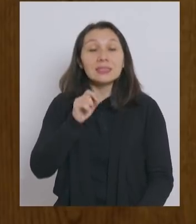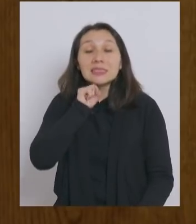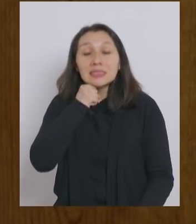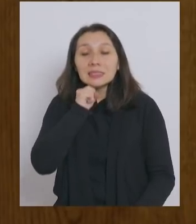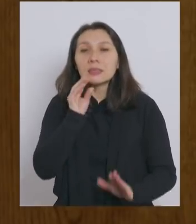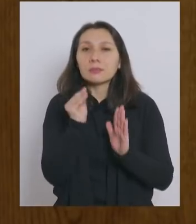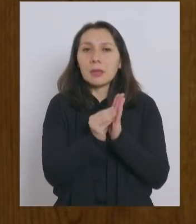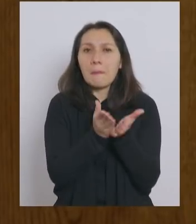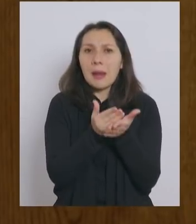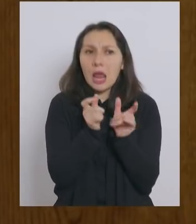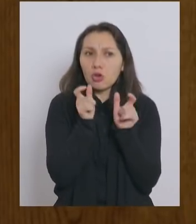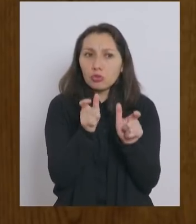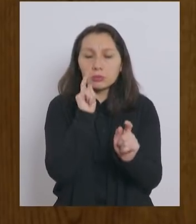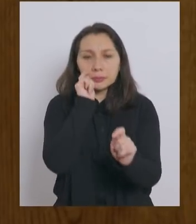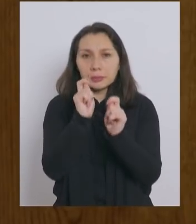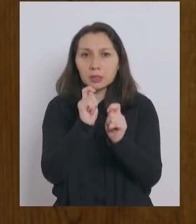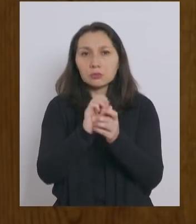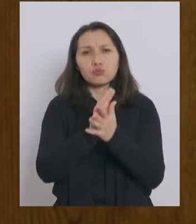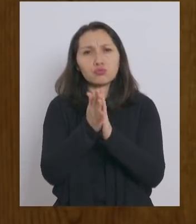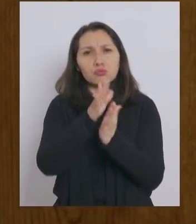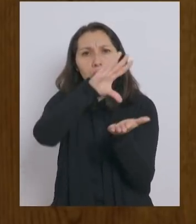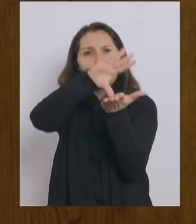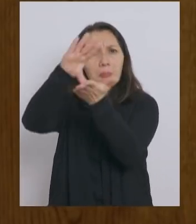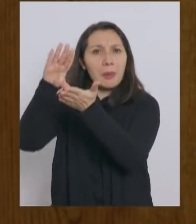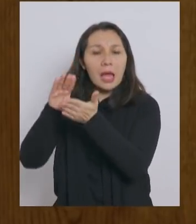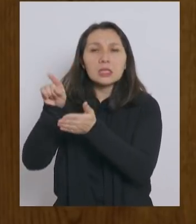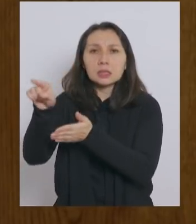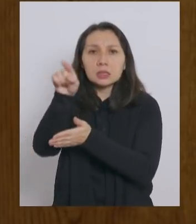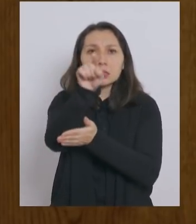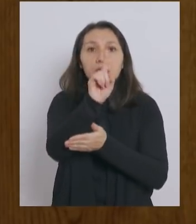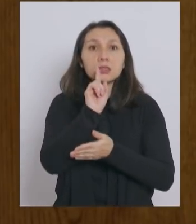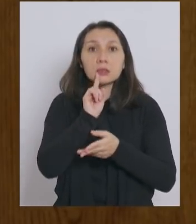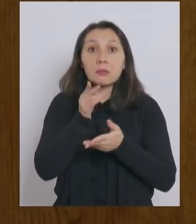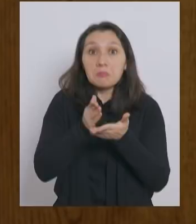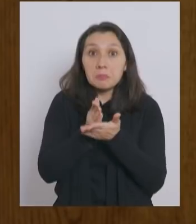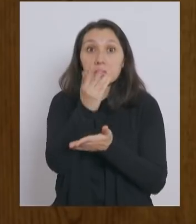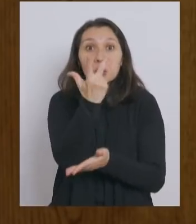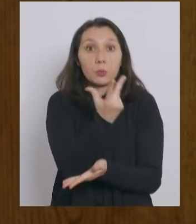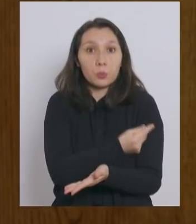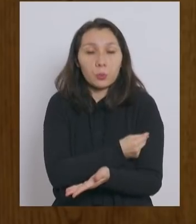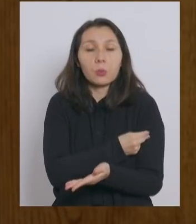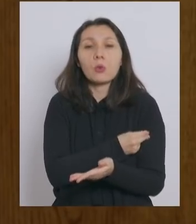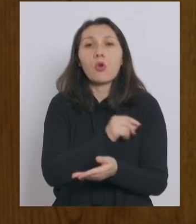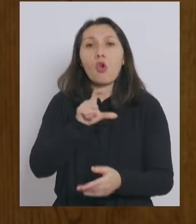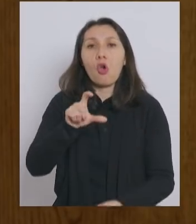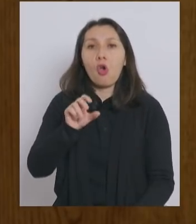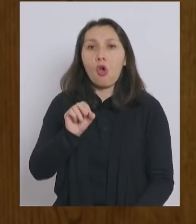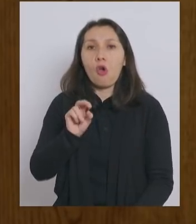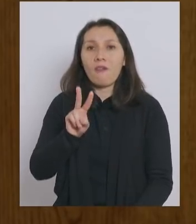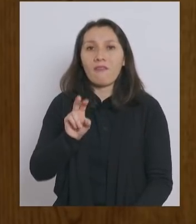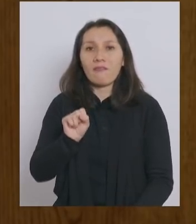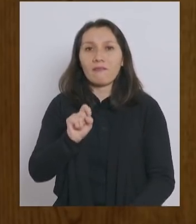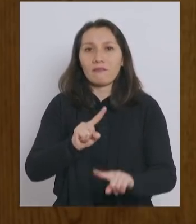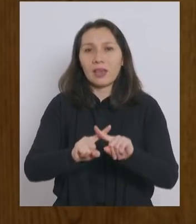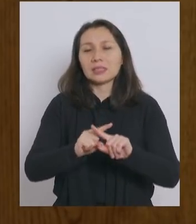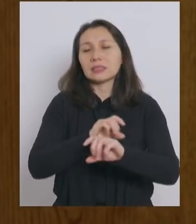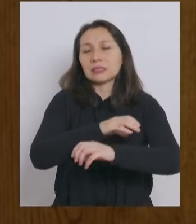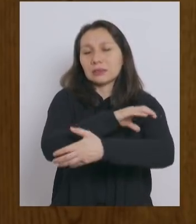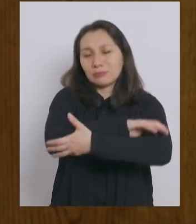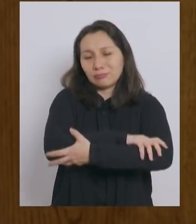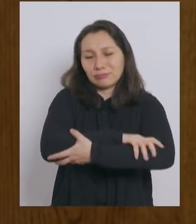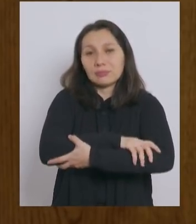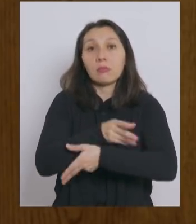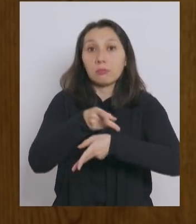el plan de manejo de riesgo en todos los países en donde se va a utilizar la vacuna a través del mecanismo COVAX y que también